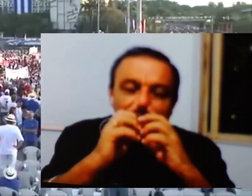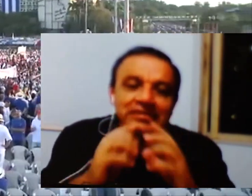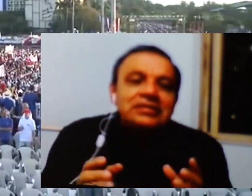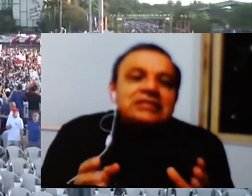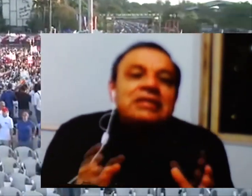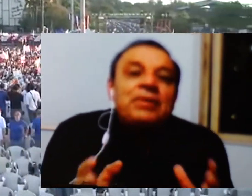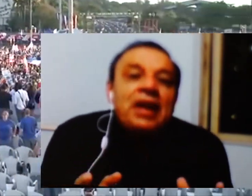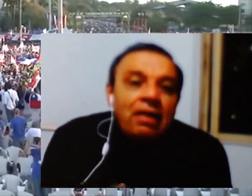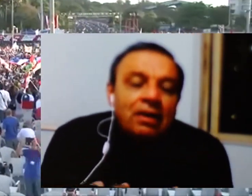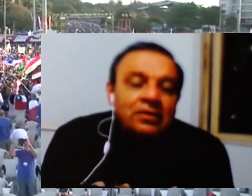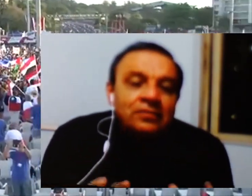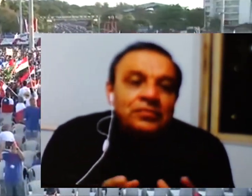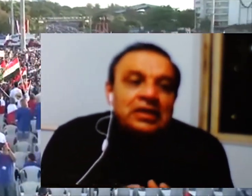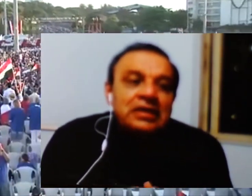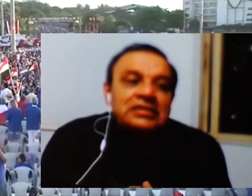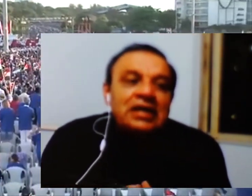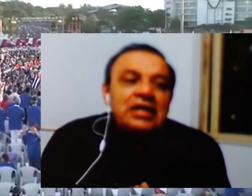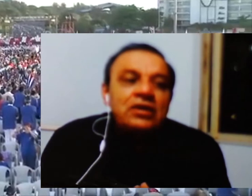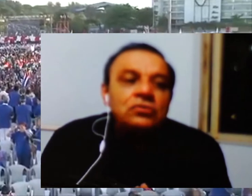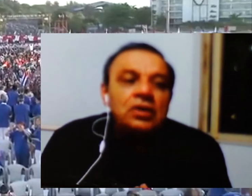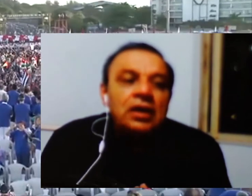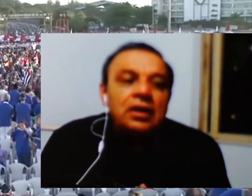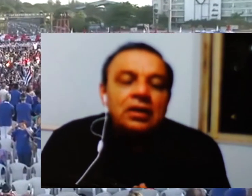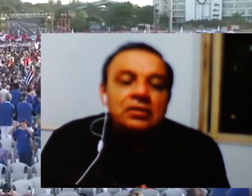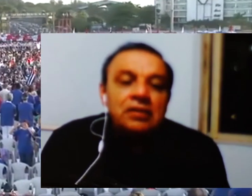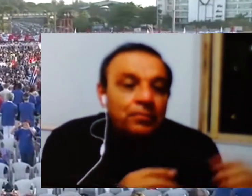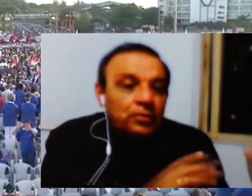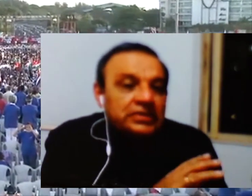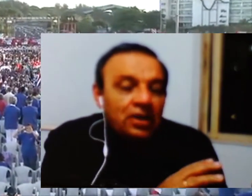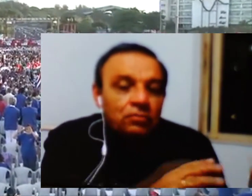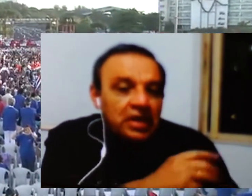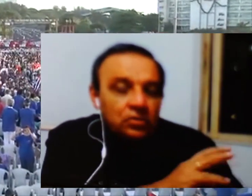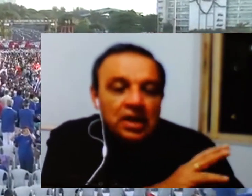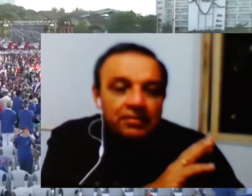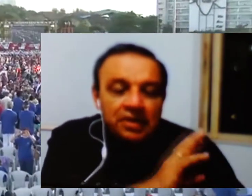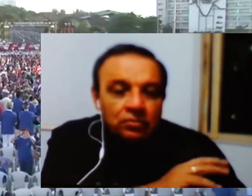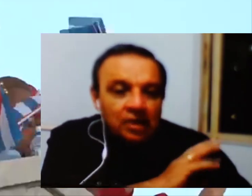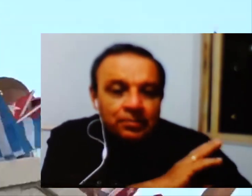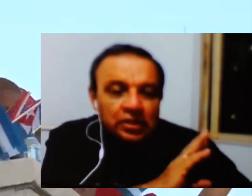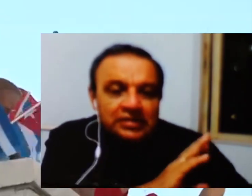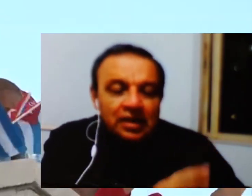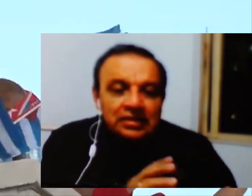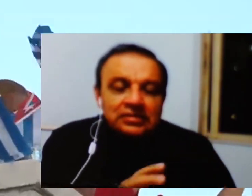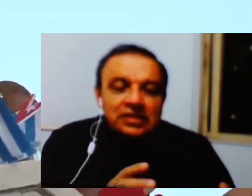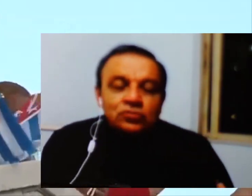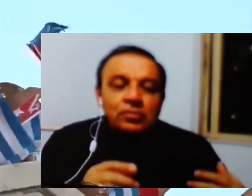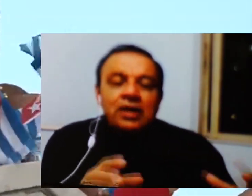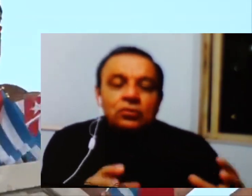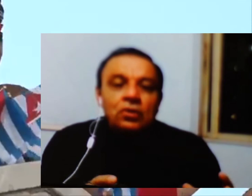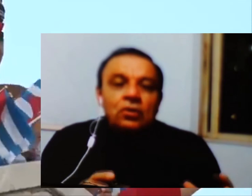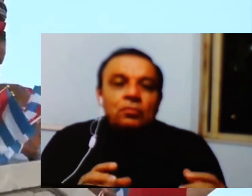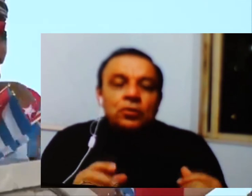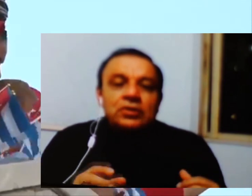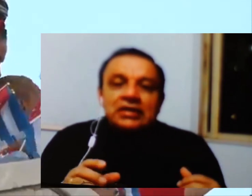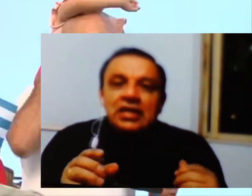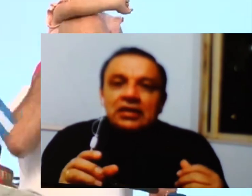esas personas que están desesperadas, que salieron, aprovecharon, vieron que había una protesta y se